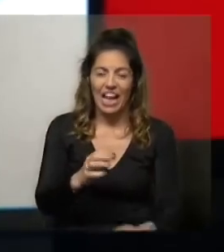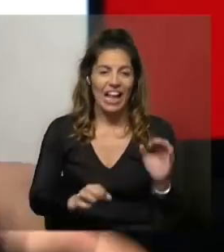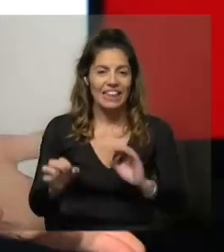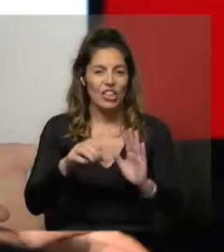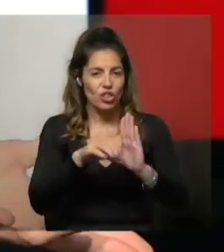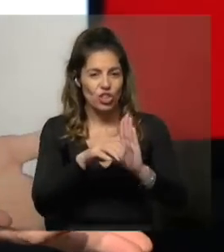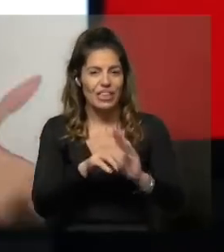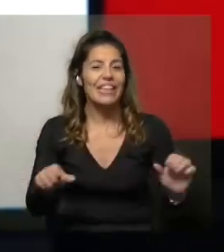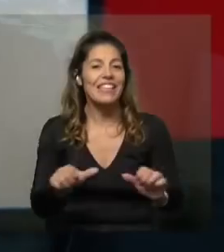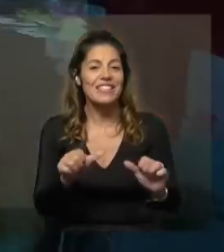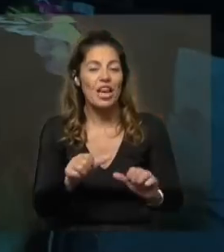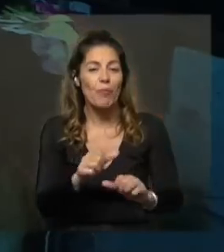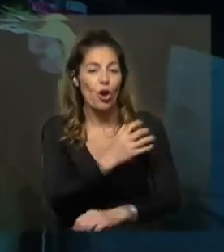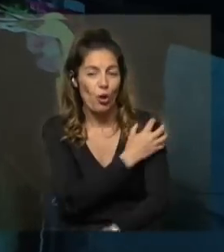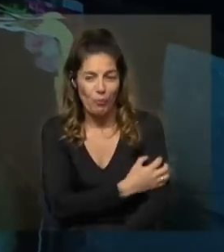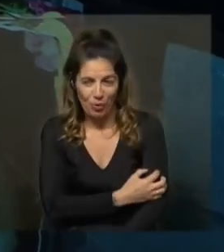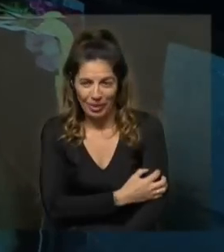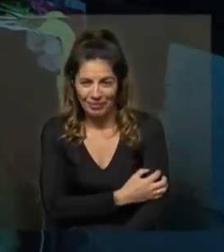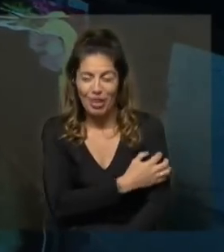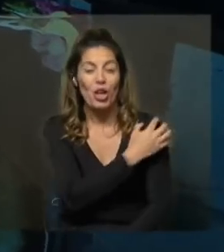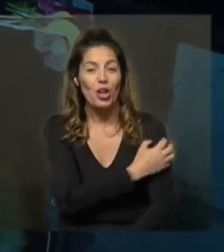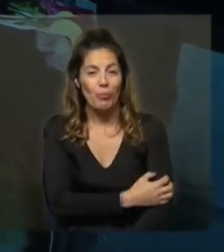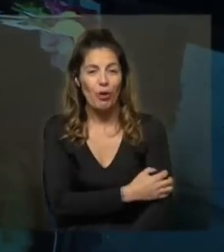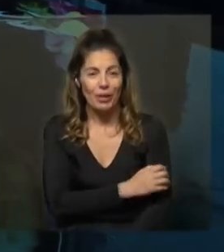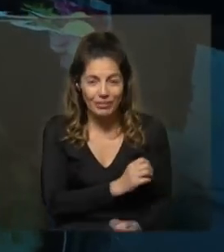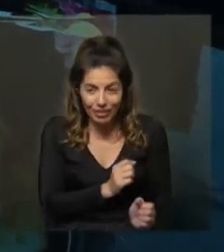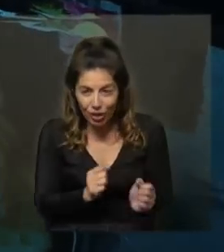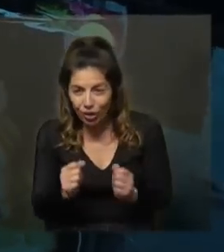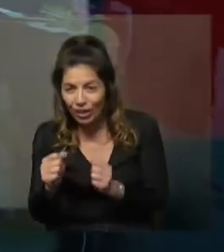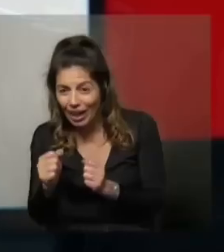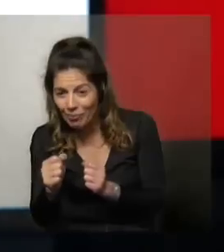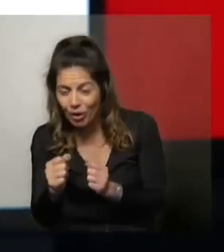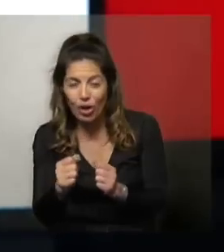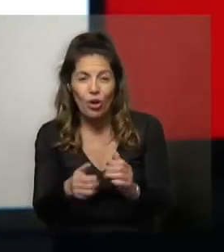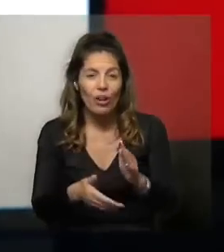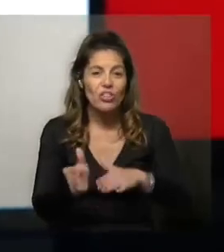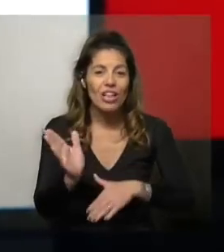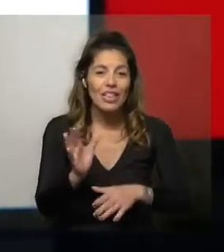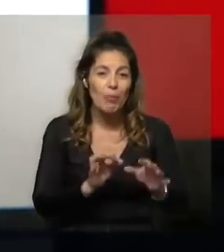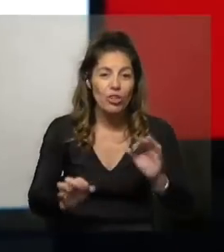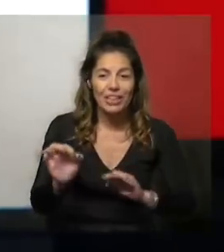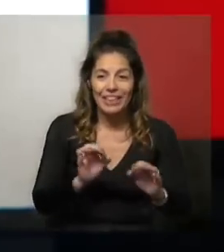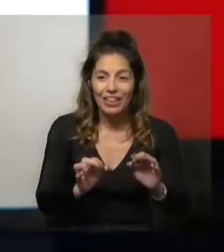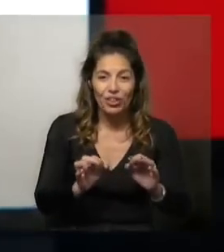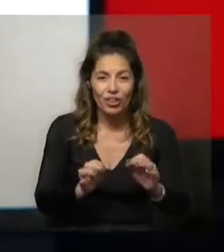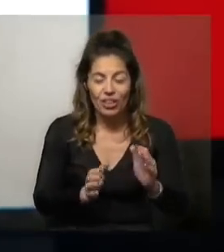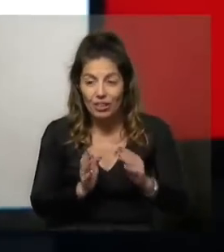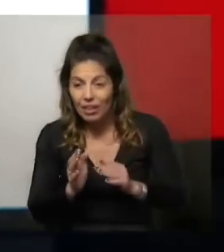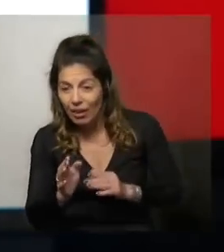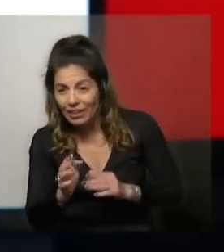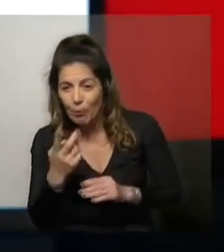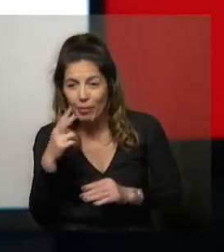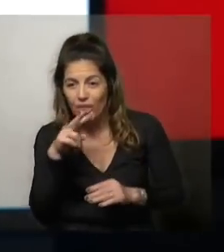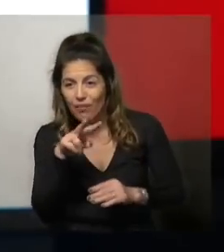claros los pobres nos colábamos cuando salíamos del teatro de la escuela nos colábamos si nos quedábamos